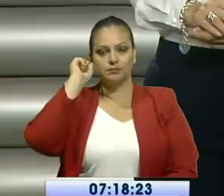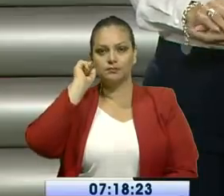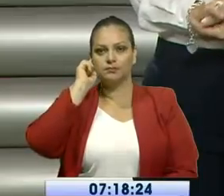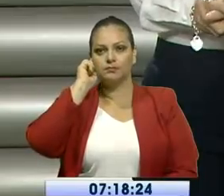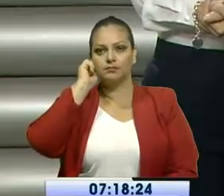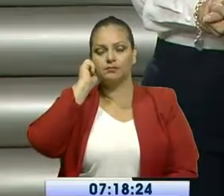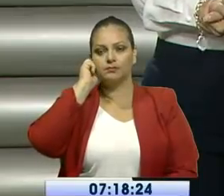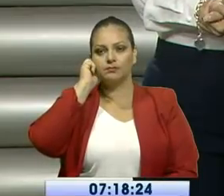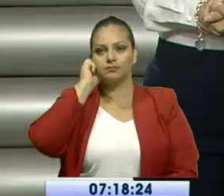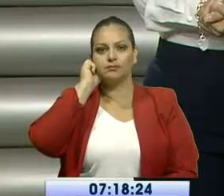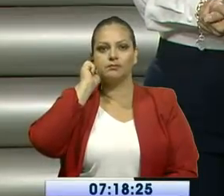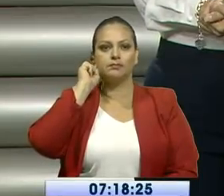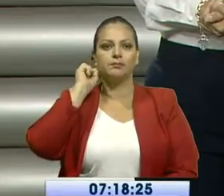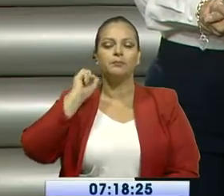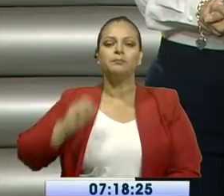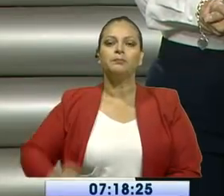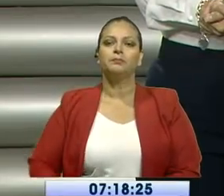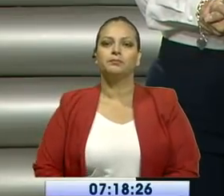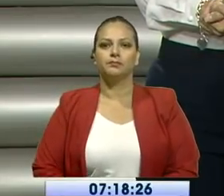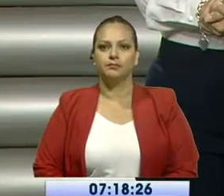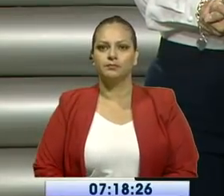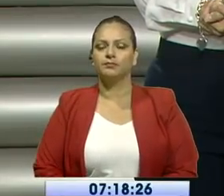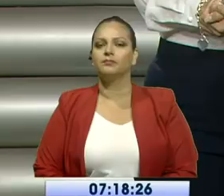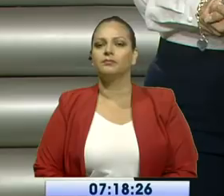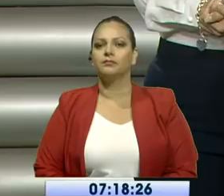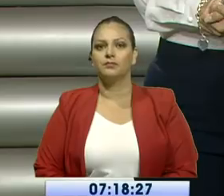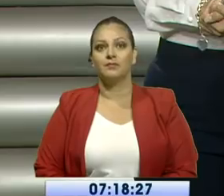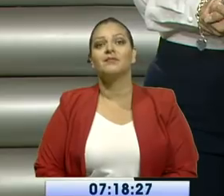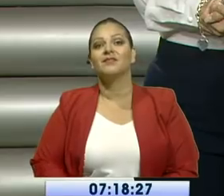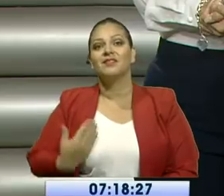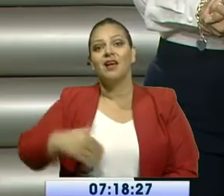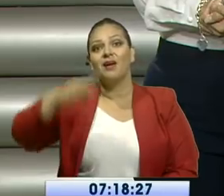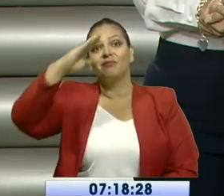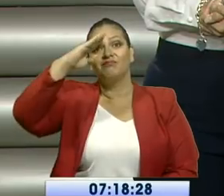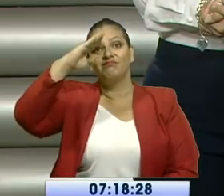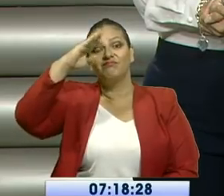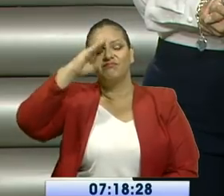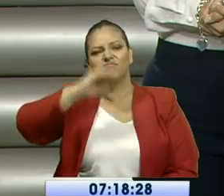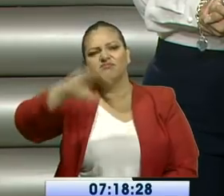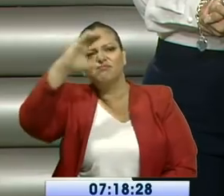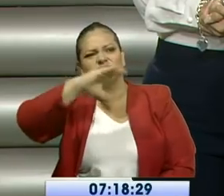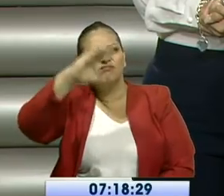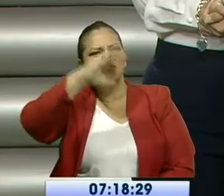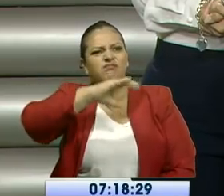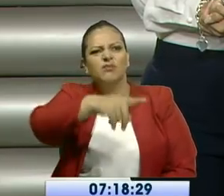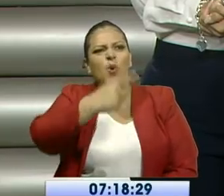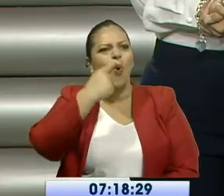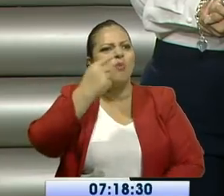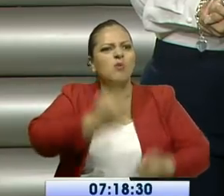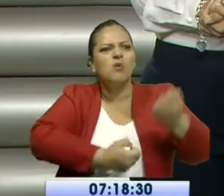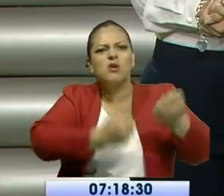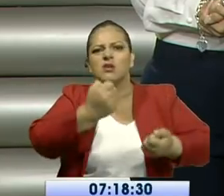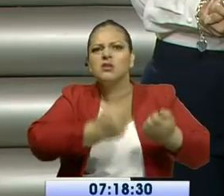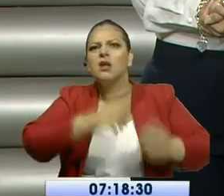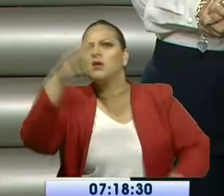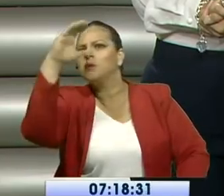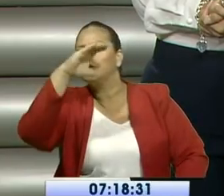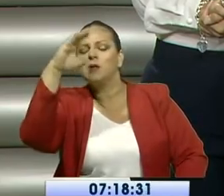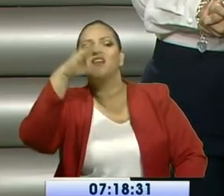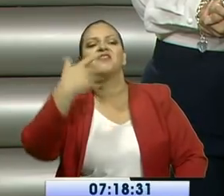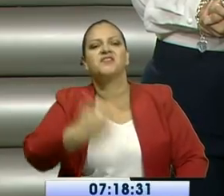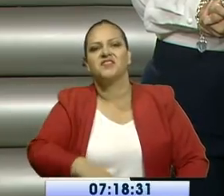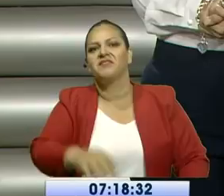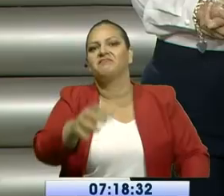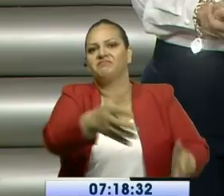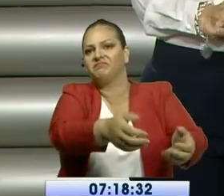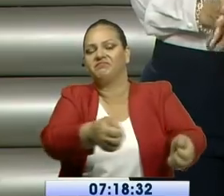Y en este mismo tema, retienen el auto en el que fue arrastrada la agente de la Comisión de Tránsito del Ecuador, hecho registrado el fin de semana en la provincia de